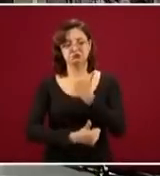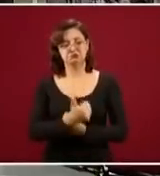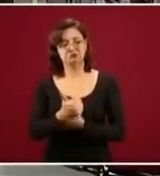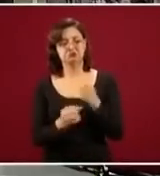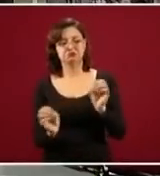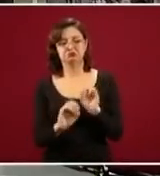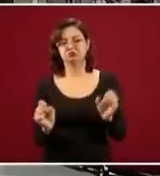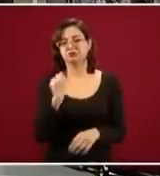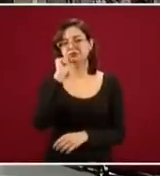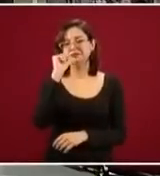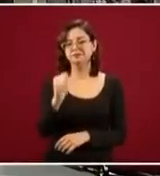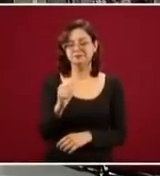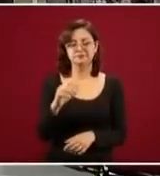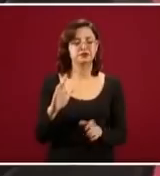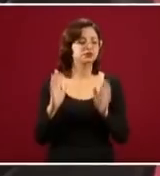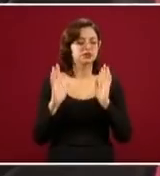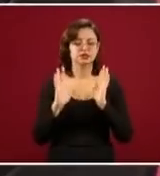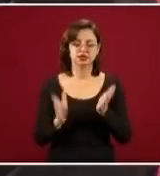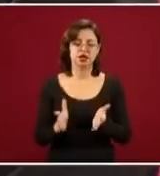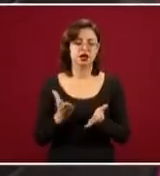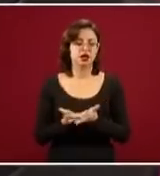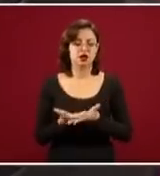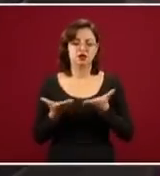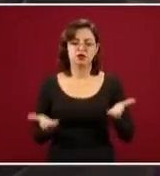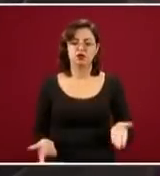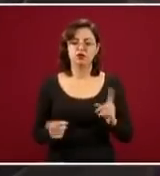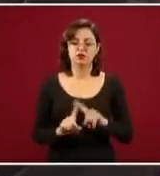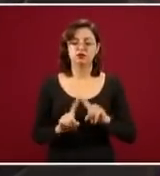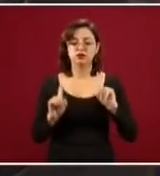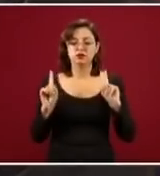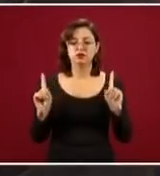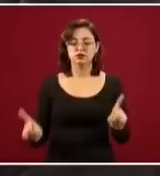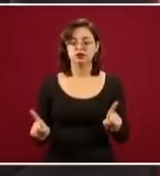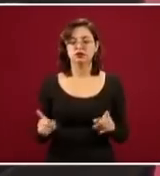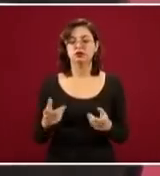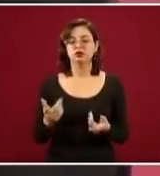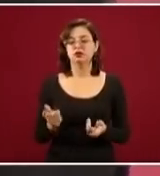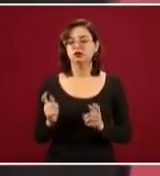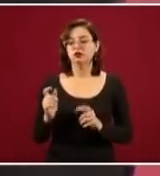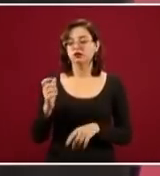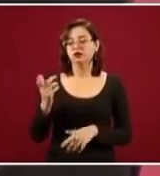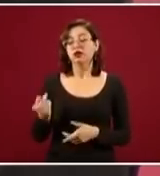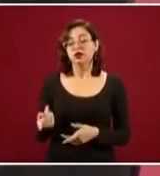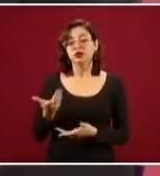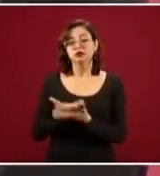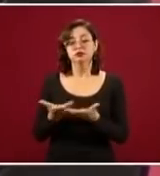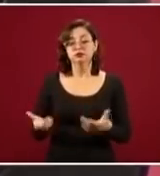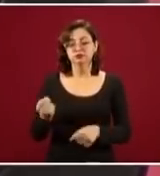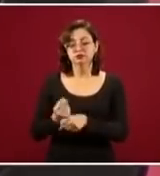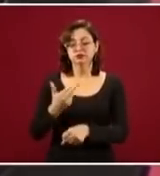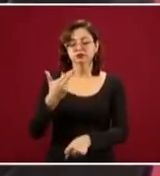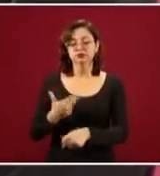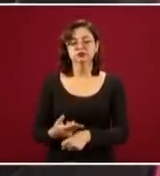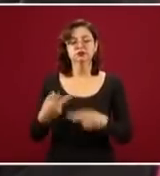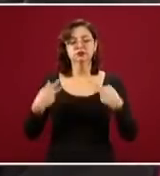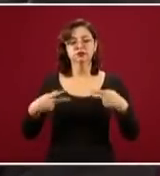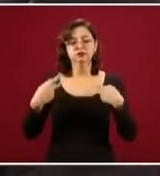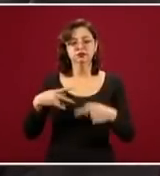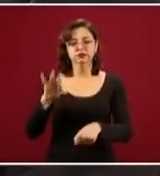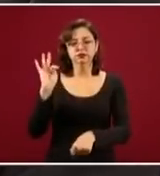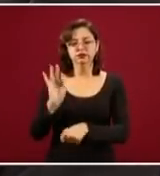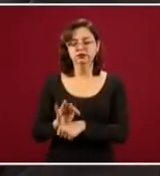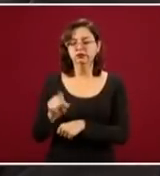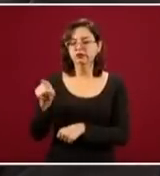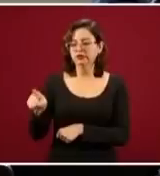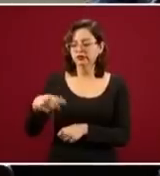Entonces ya eso ya no sucede. Ahora Protección Civil la vez pasada informó, se cuida